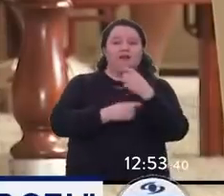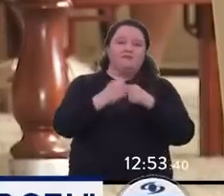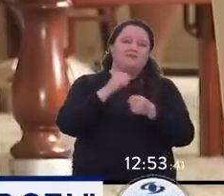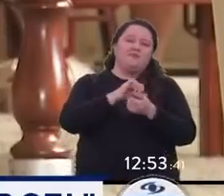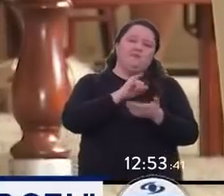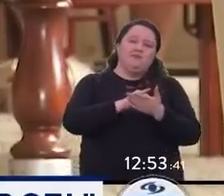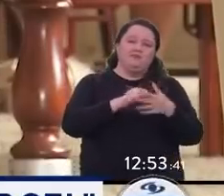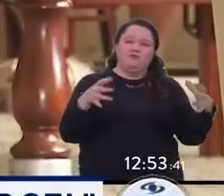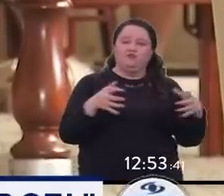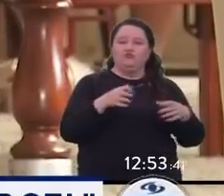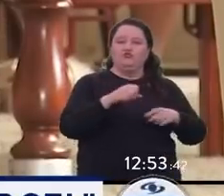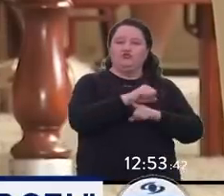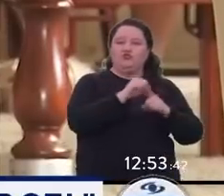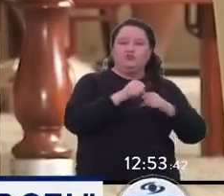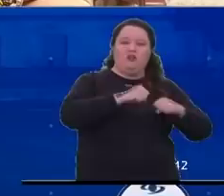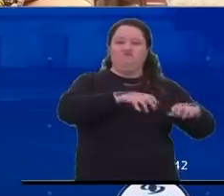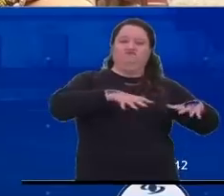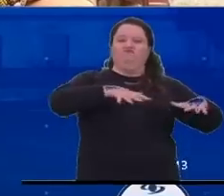social.